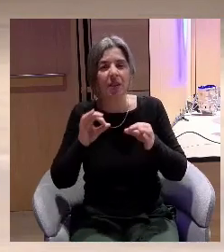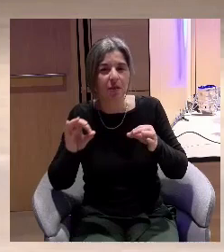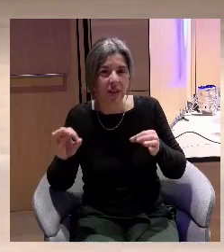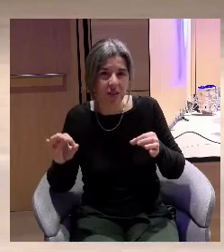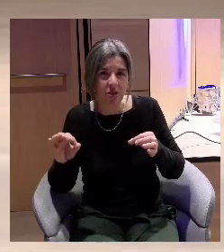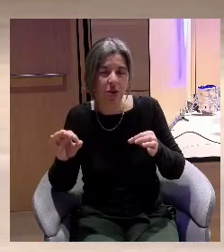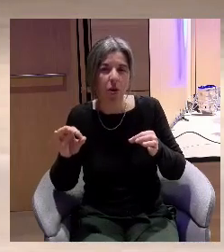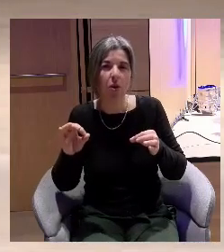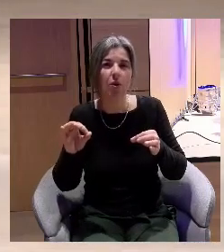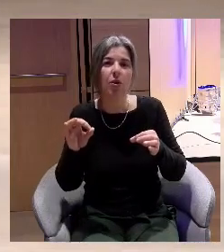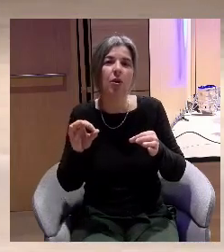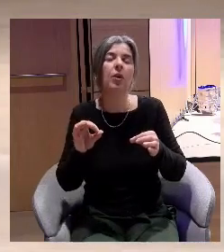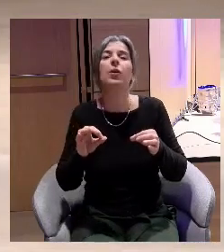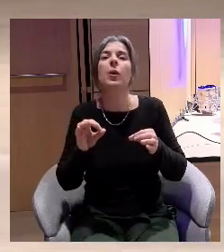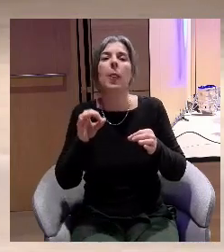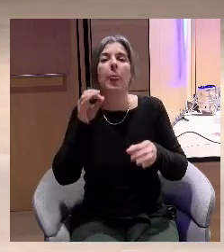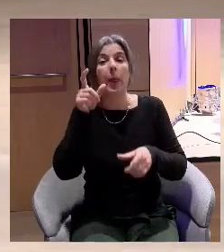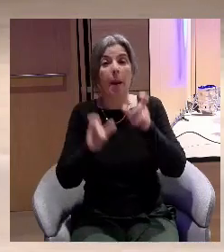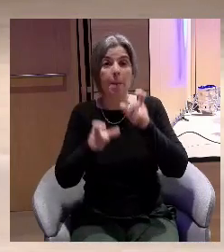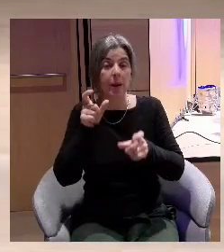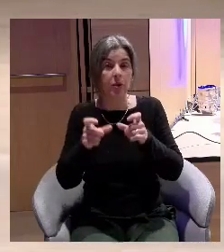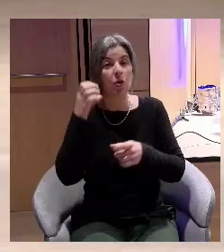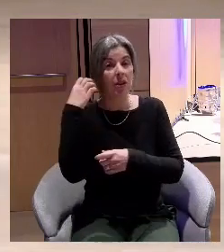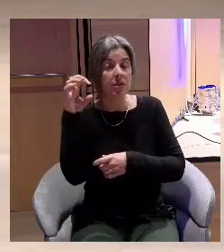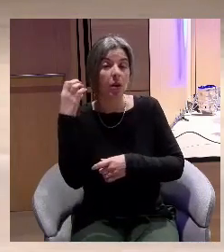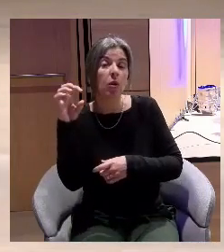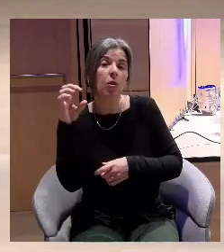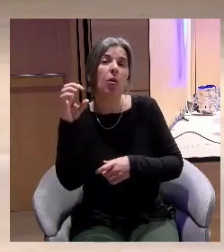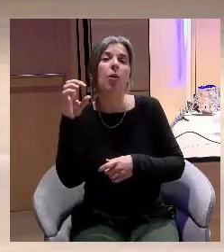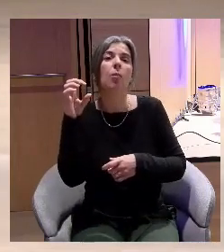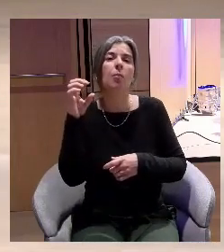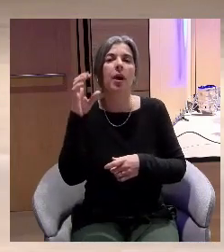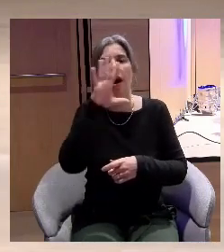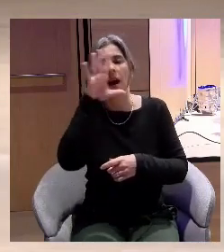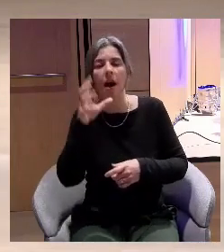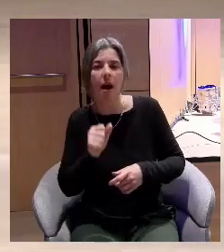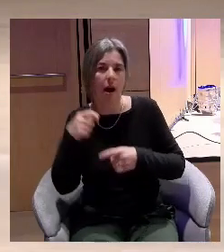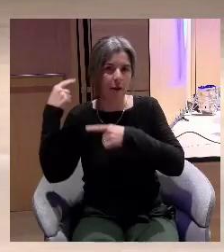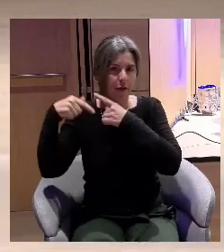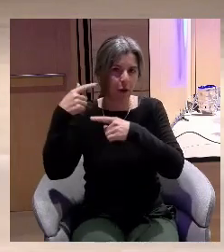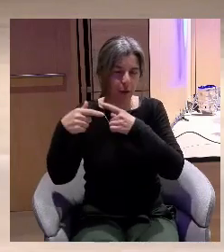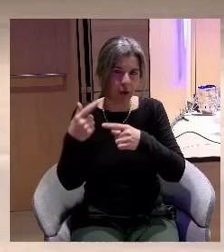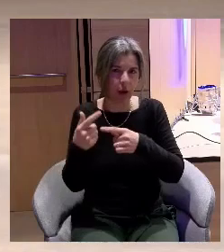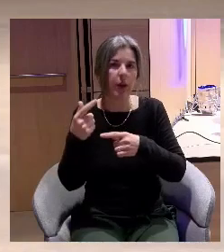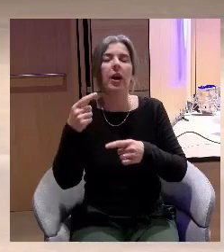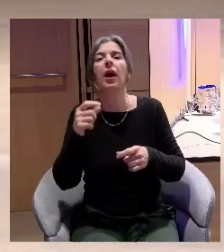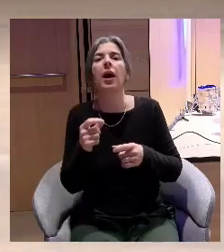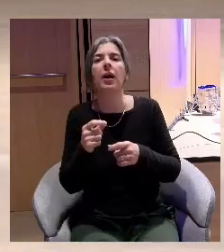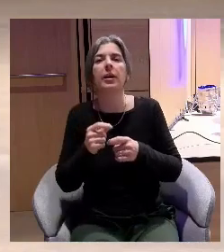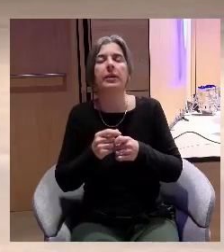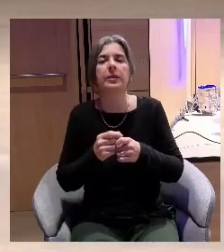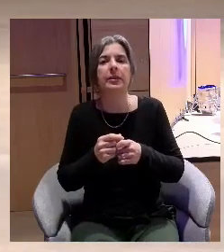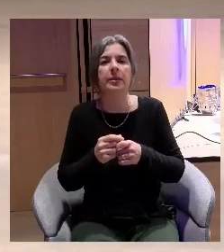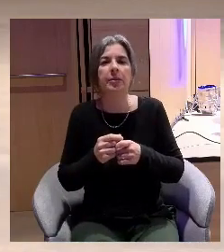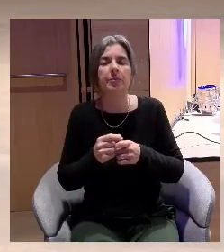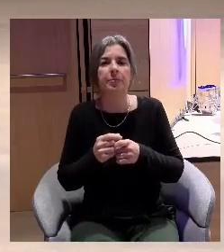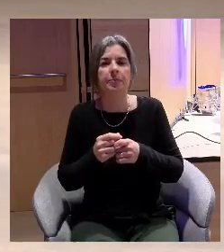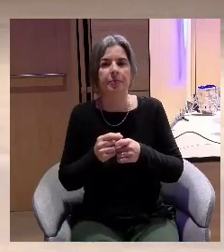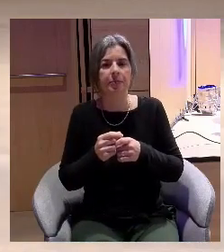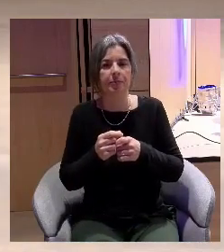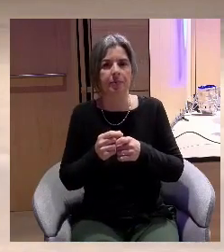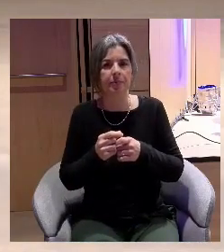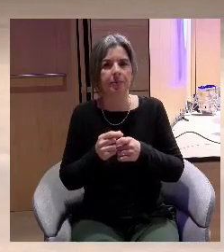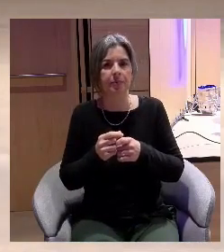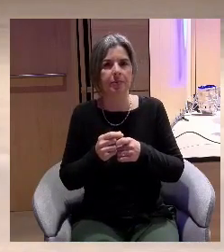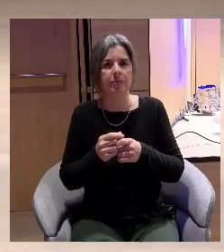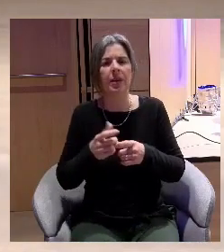autodefinición de las personas en Colombia como afrodescendientes, raizales, palenqueras, hay